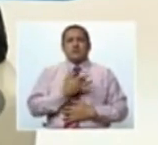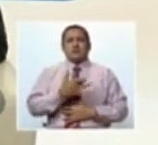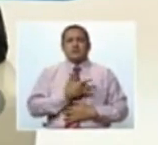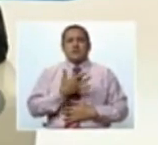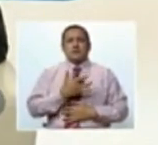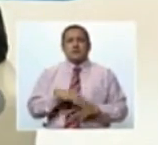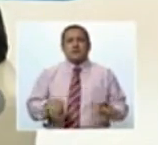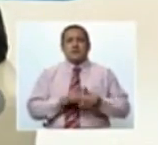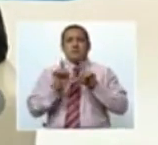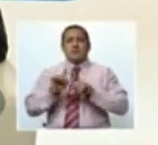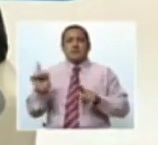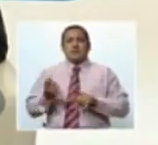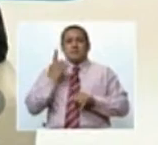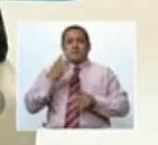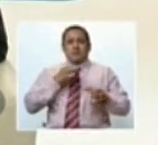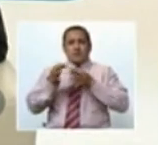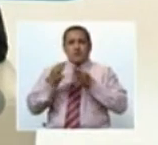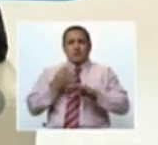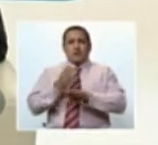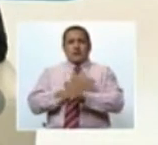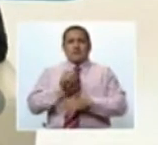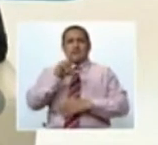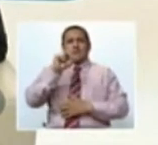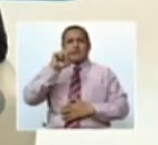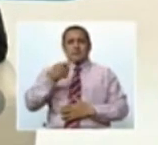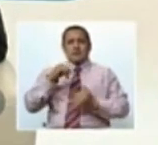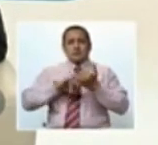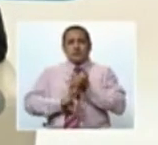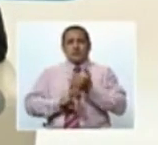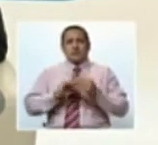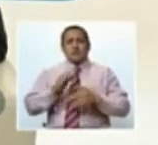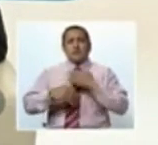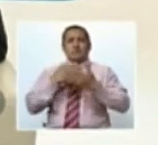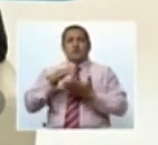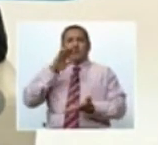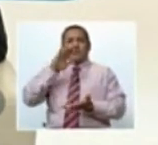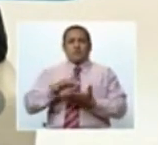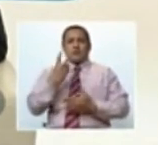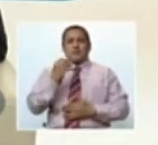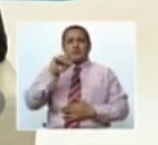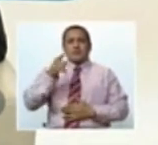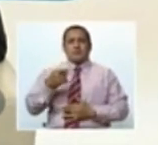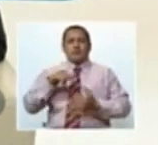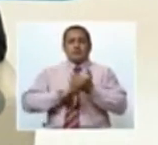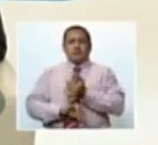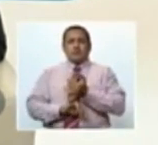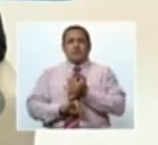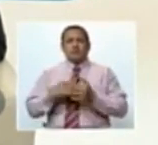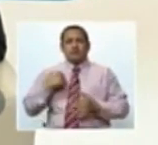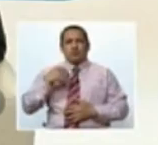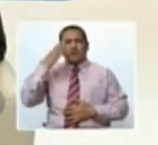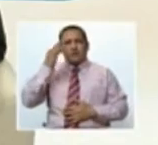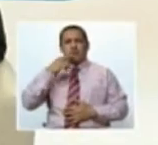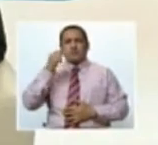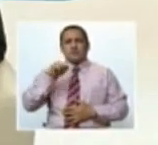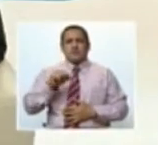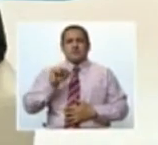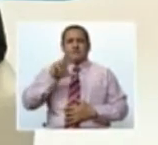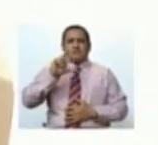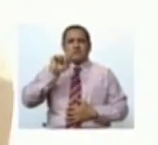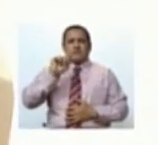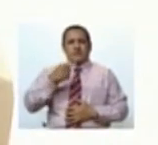daño emocional. Que en primera instancia, si mal no recuerdo, fue de 30.000 soles y luego lo reducen a 20.000 nuevos soles. Si Me parece que sí, creo